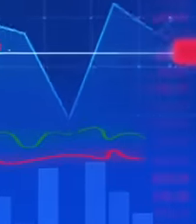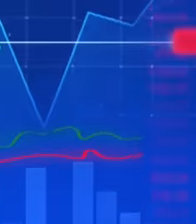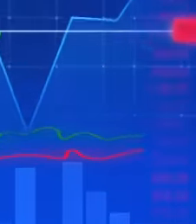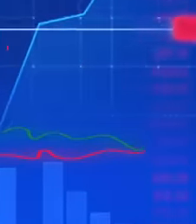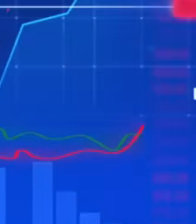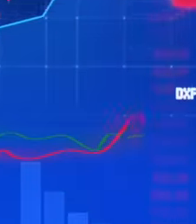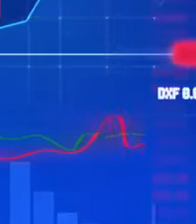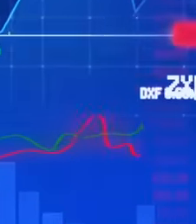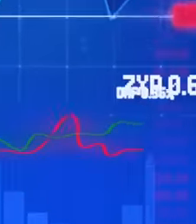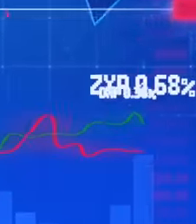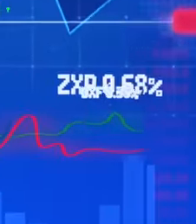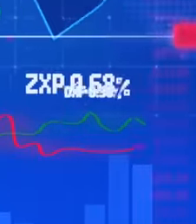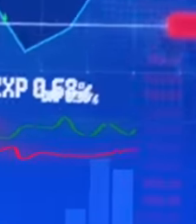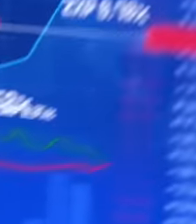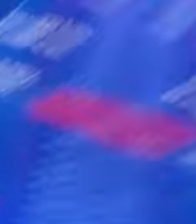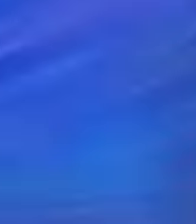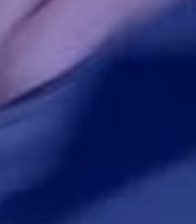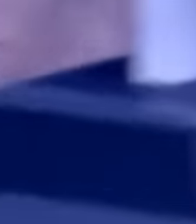terrorismo financiero.